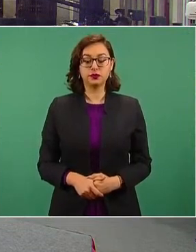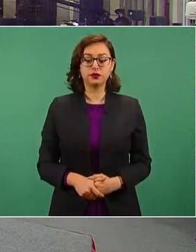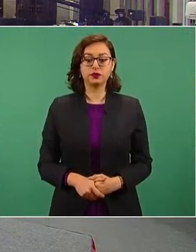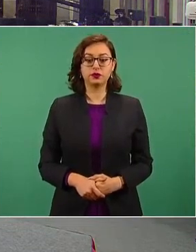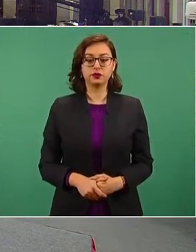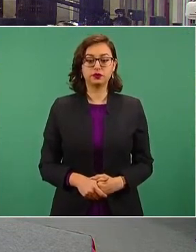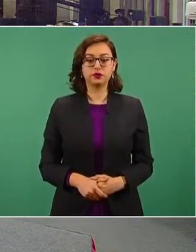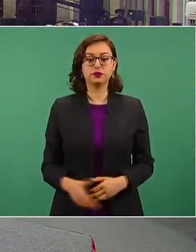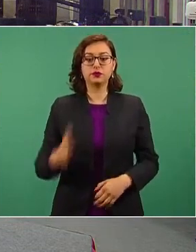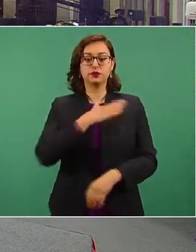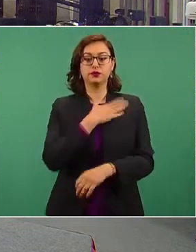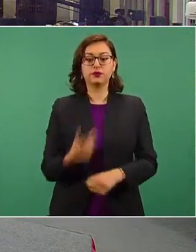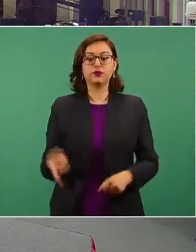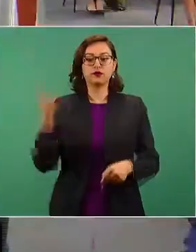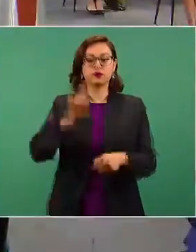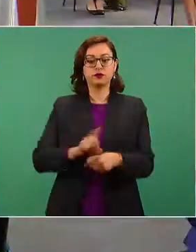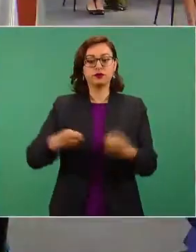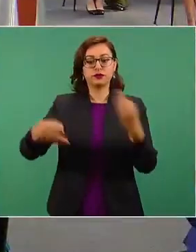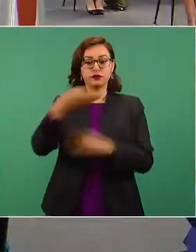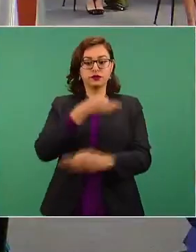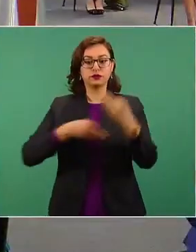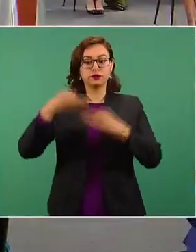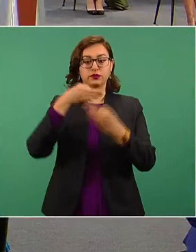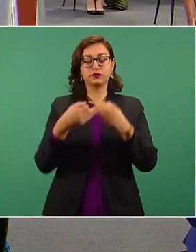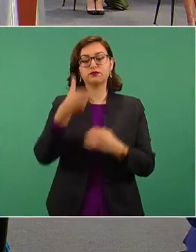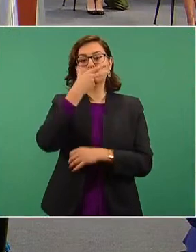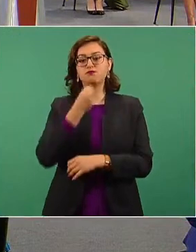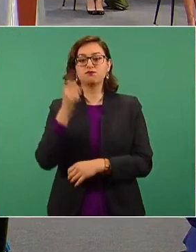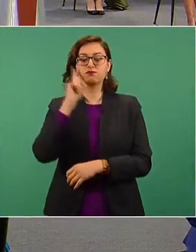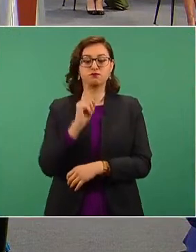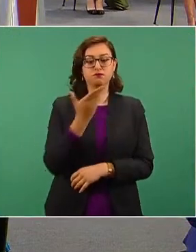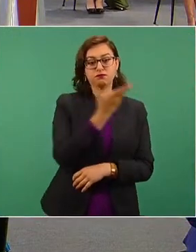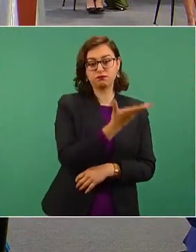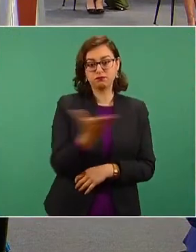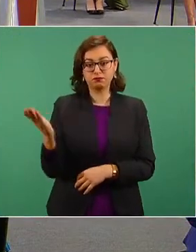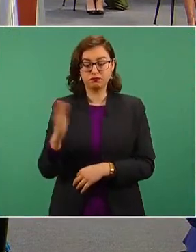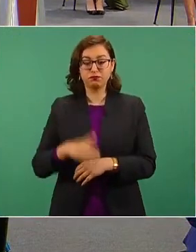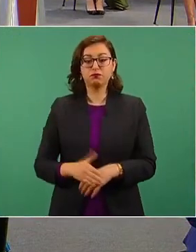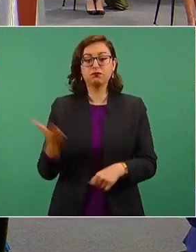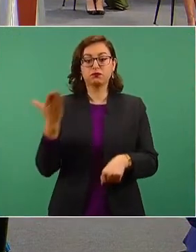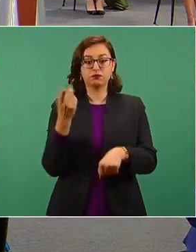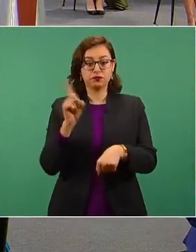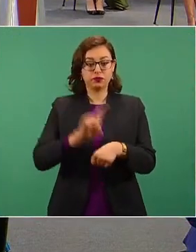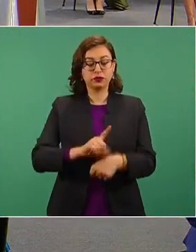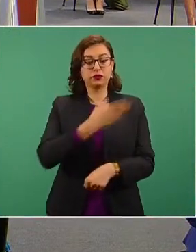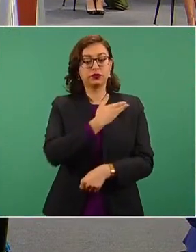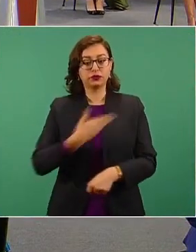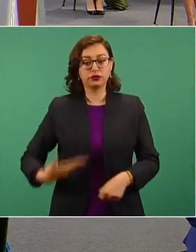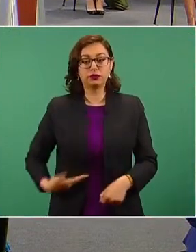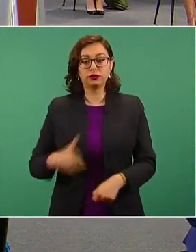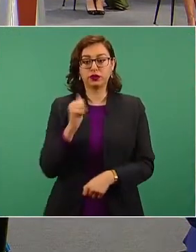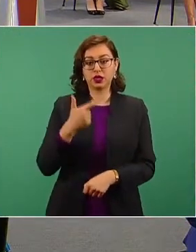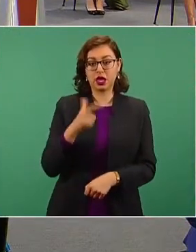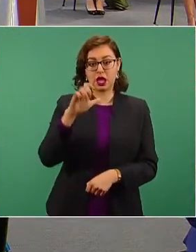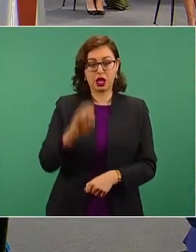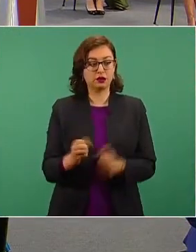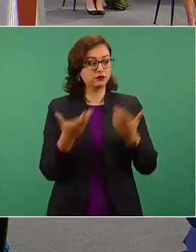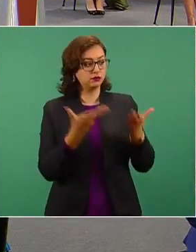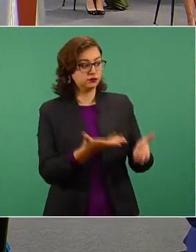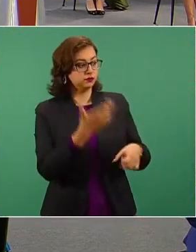Muy buenos días a todas y todos, presidente Andrés Manuel López Obrador, querida